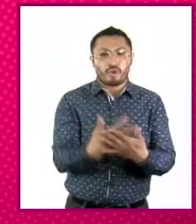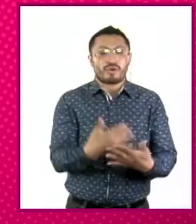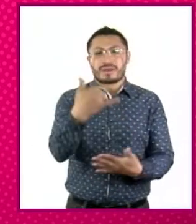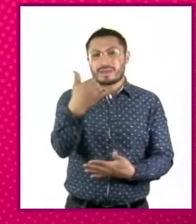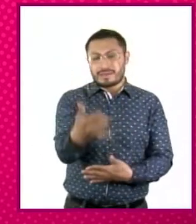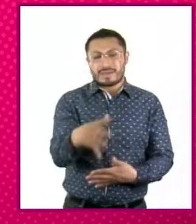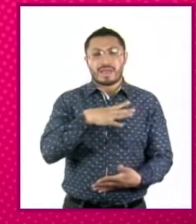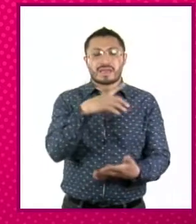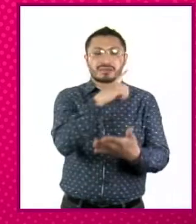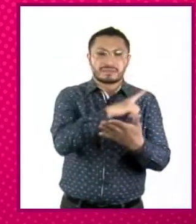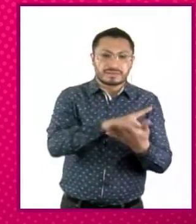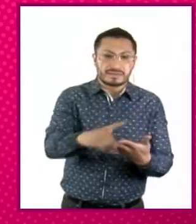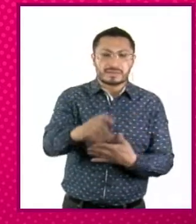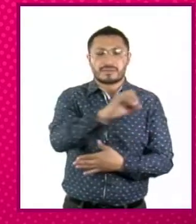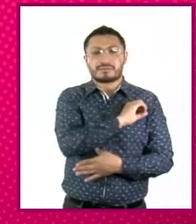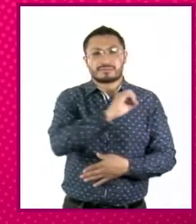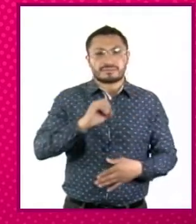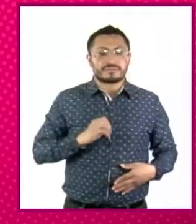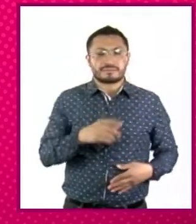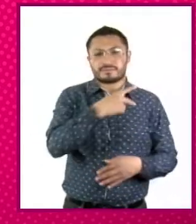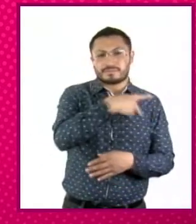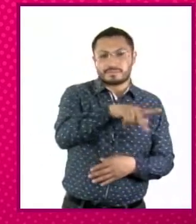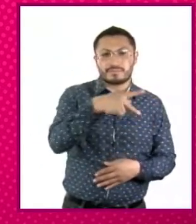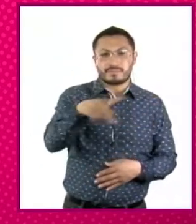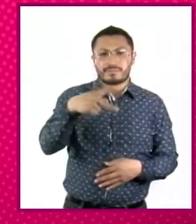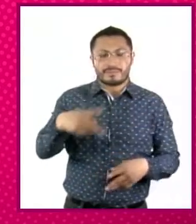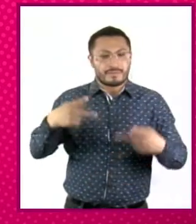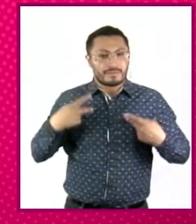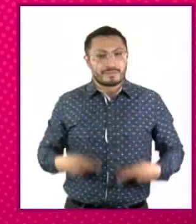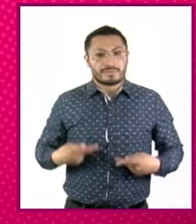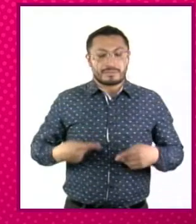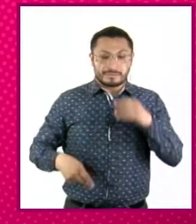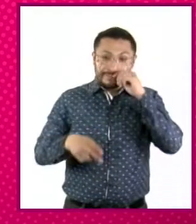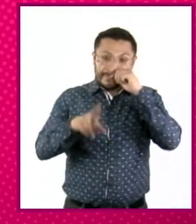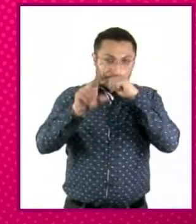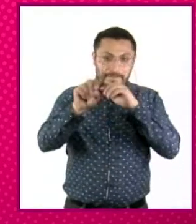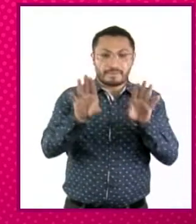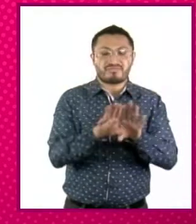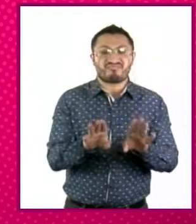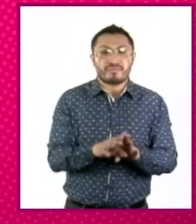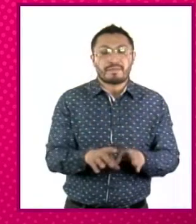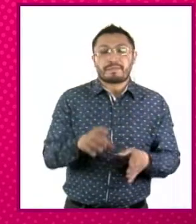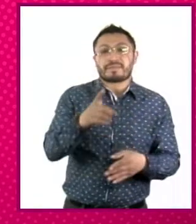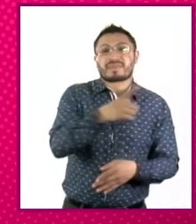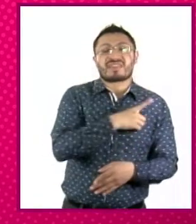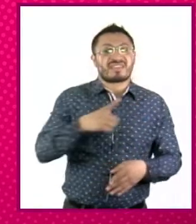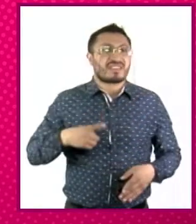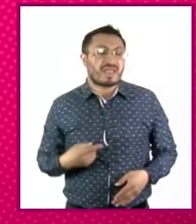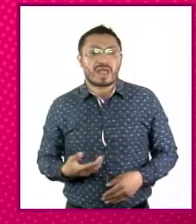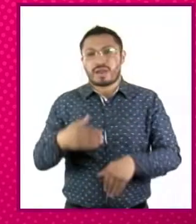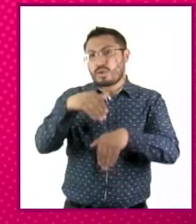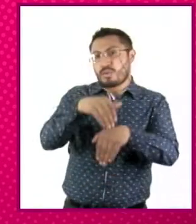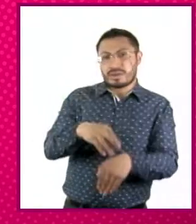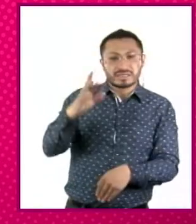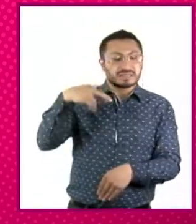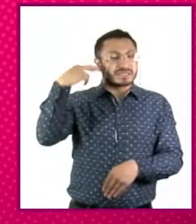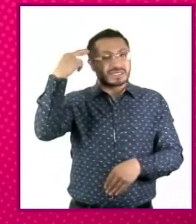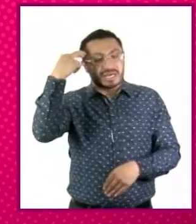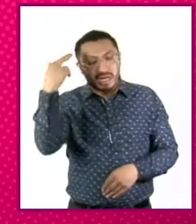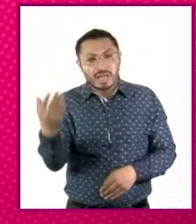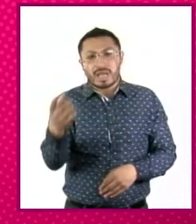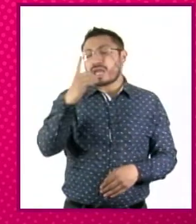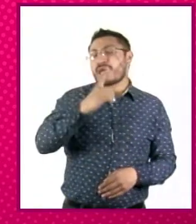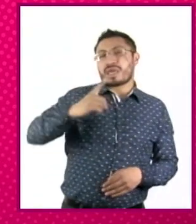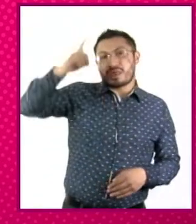atribuye derechos y obligaciones a las personas. Ya no simplemente deberes con el rey, deberes para con